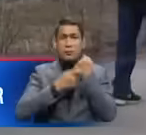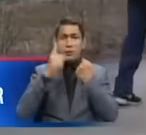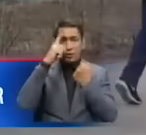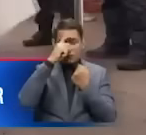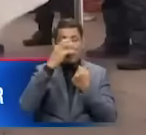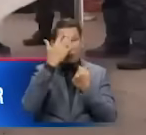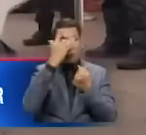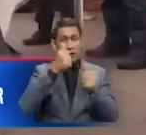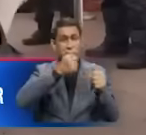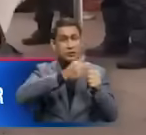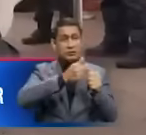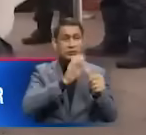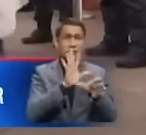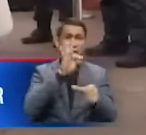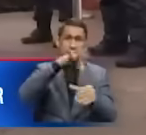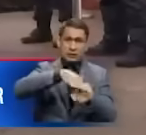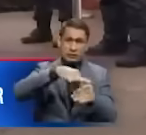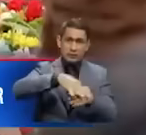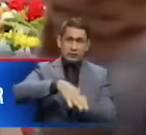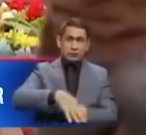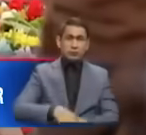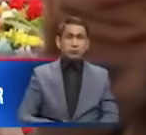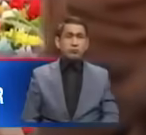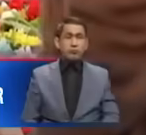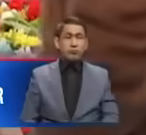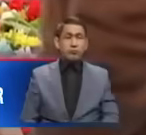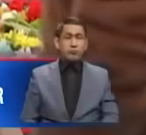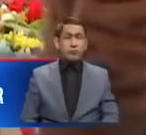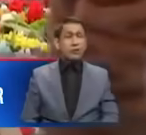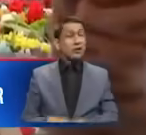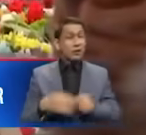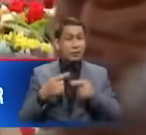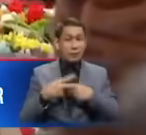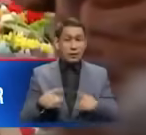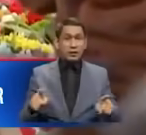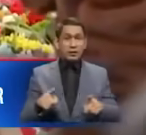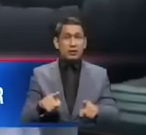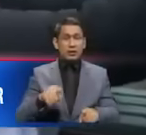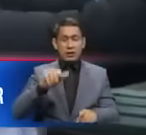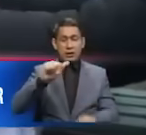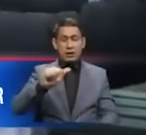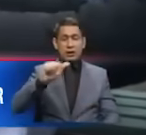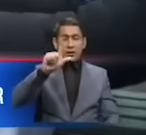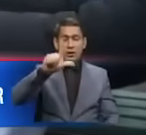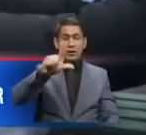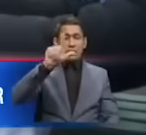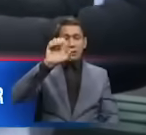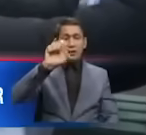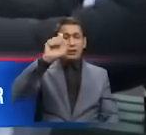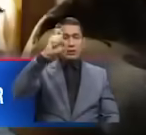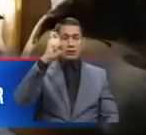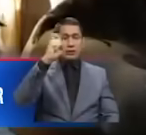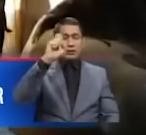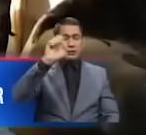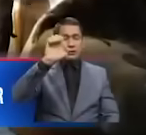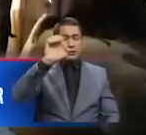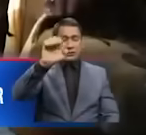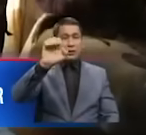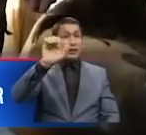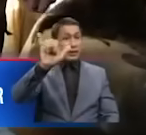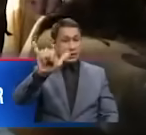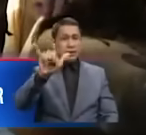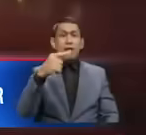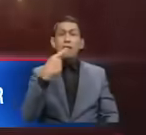presidenciales sin ningún opositor, mientras la viuda del principal crítico ruso, Alexei Navalny, pidió a la comunidad internacional desconocer el resultado